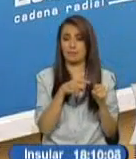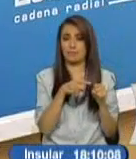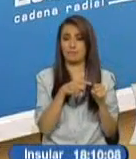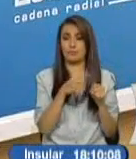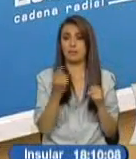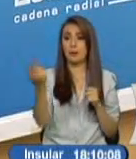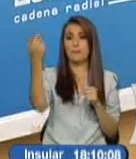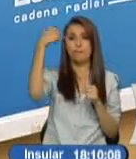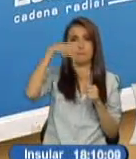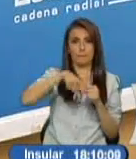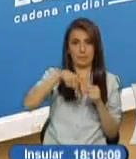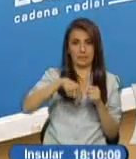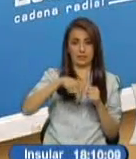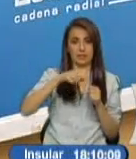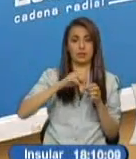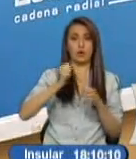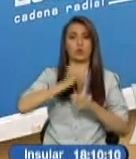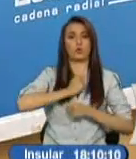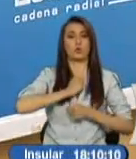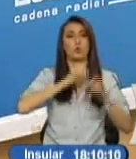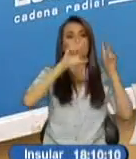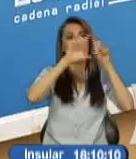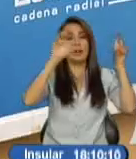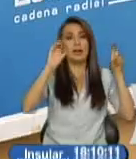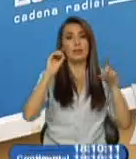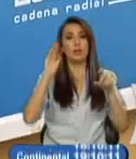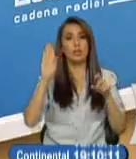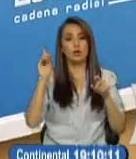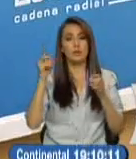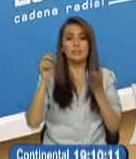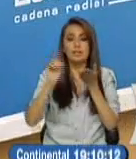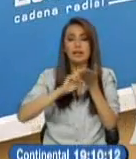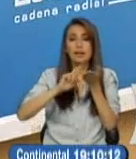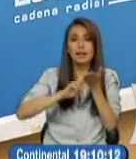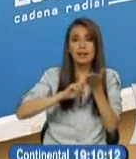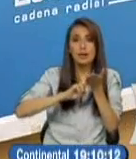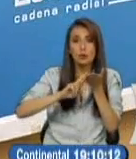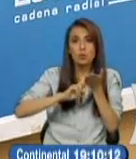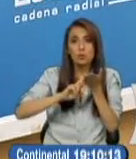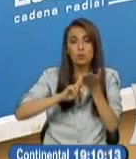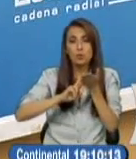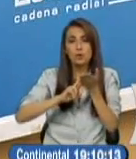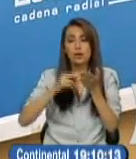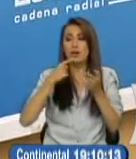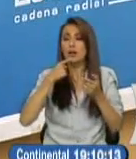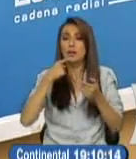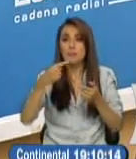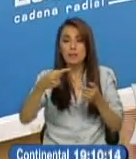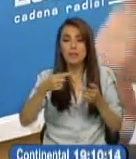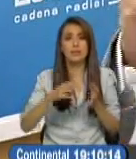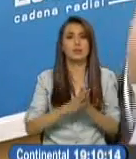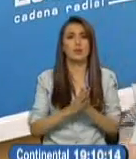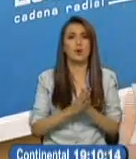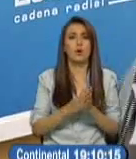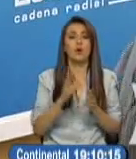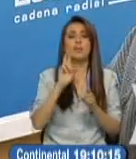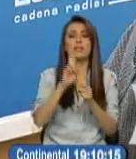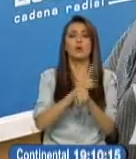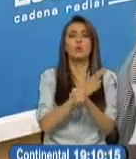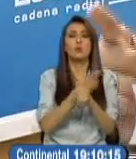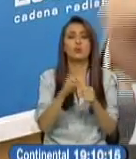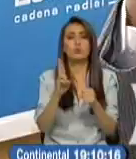vino Marcelo Odebrecht en persona a reunirse conmigo, me hizo una insinuación perversa de que estábamos